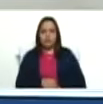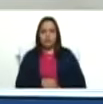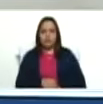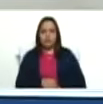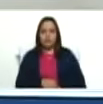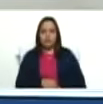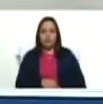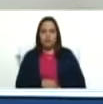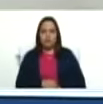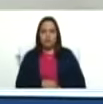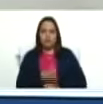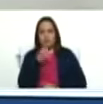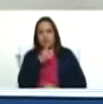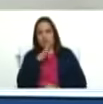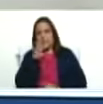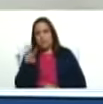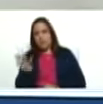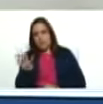Falta 4 para las 12.